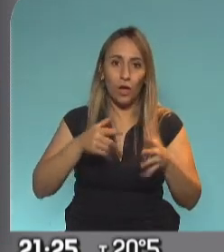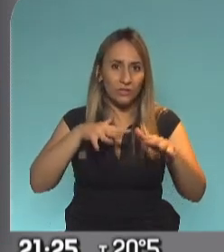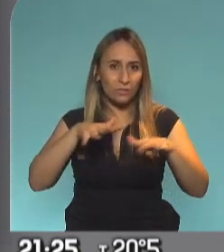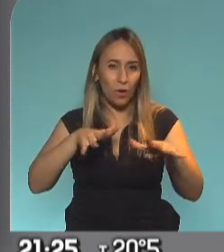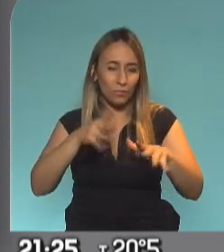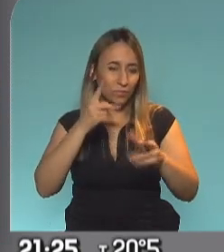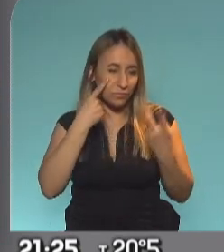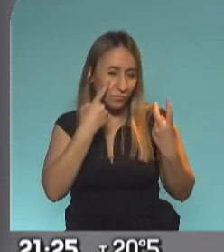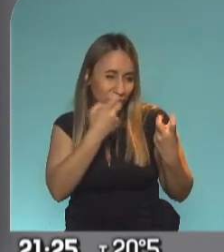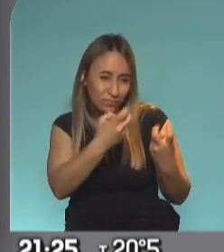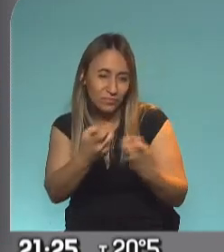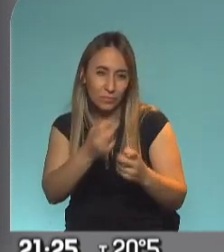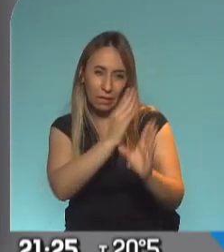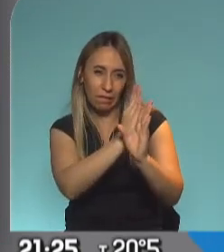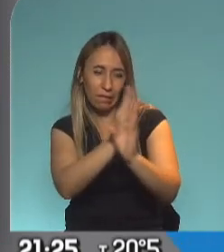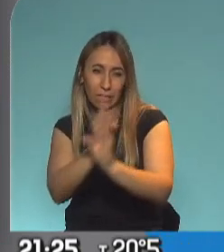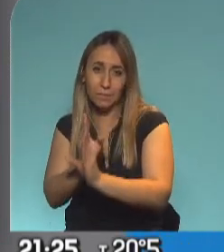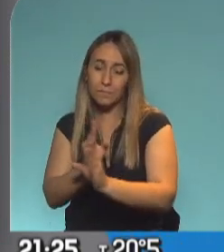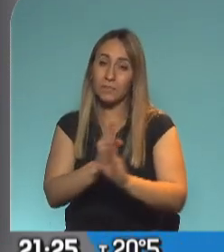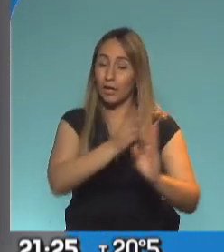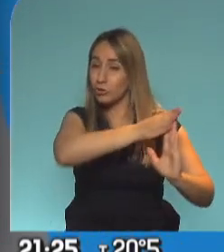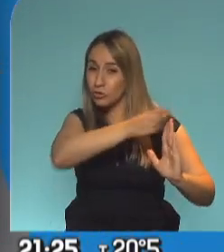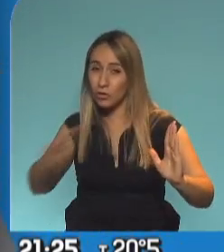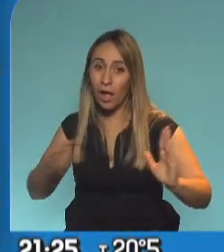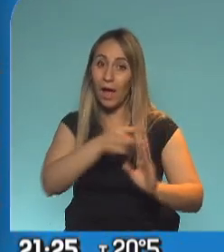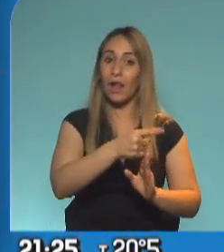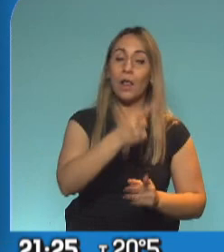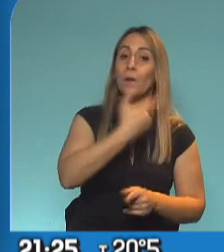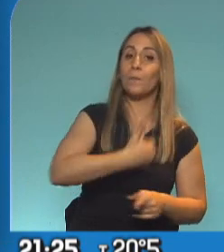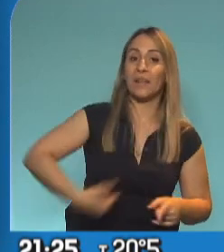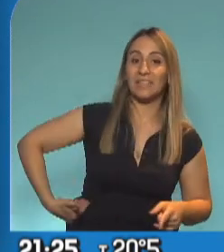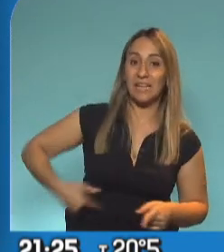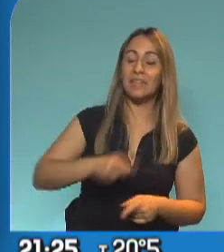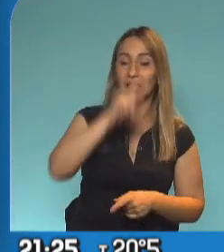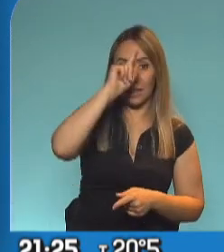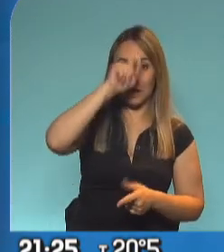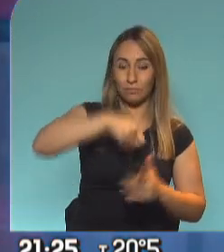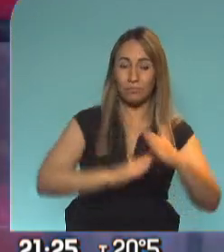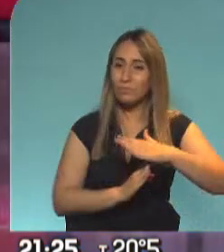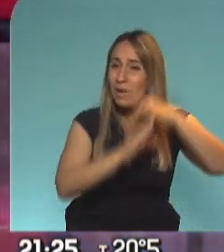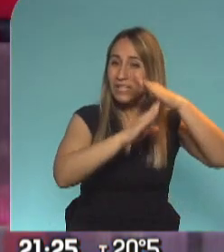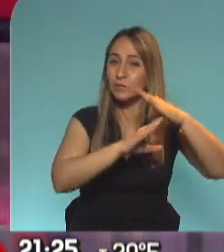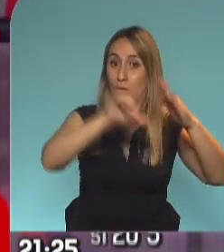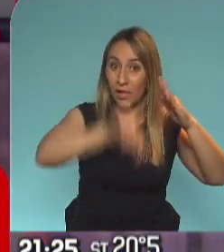espionaje, hasta el presidente del tribunal penal más importante del país lo estaban espiando y aquí tienes la prueba.